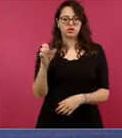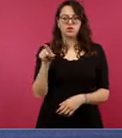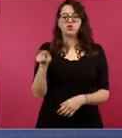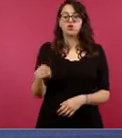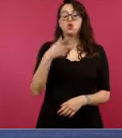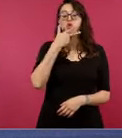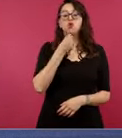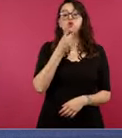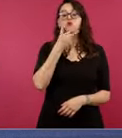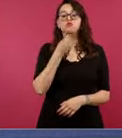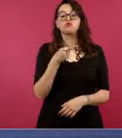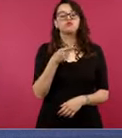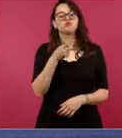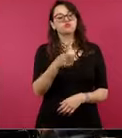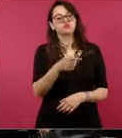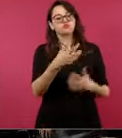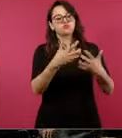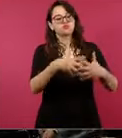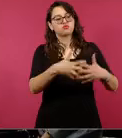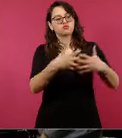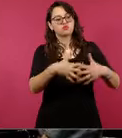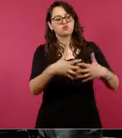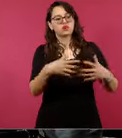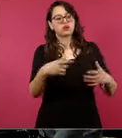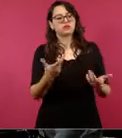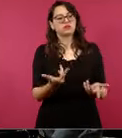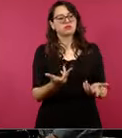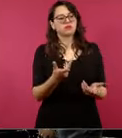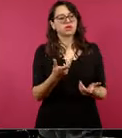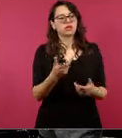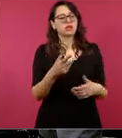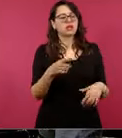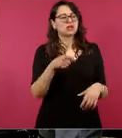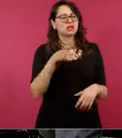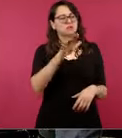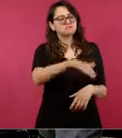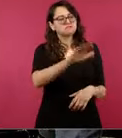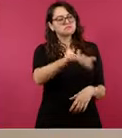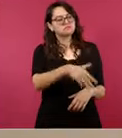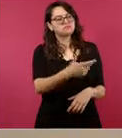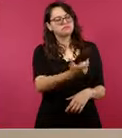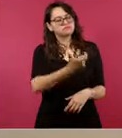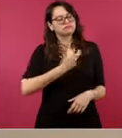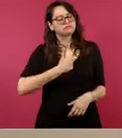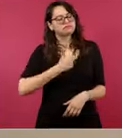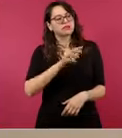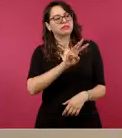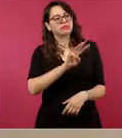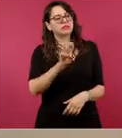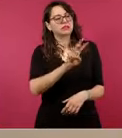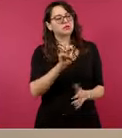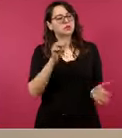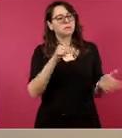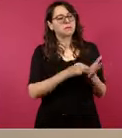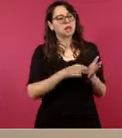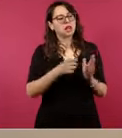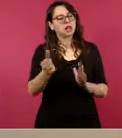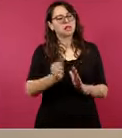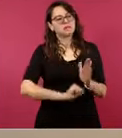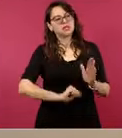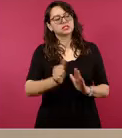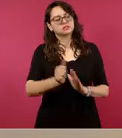habría exigido al dueño de una fábrica de moldes inyectados a presión la cantidad de 300,000 pesos mensuales a